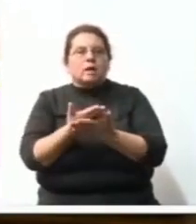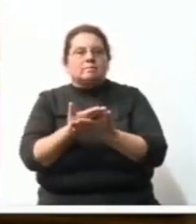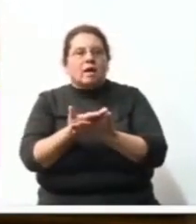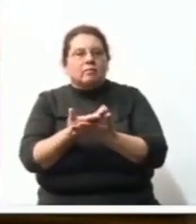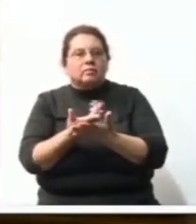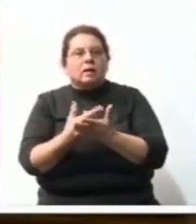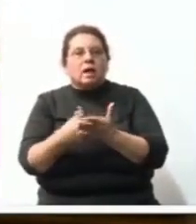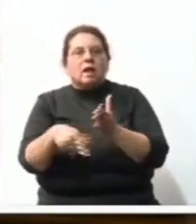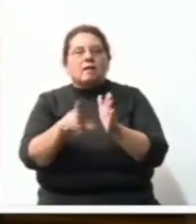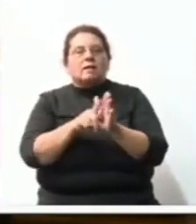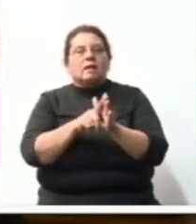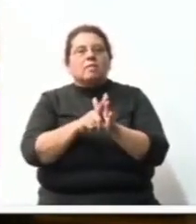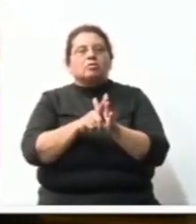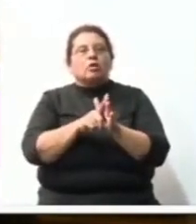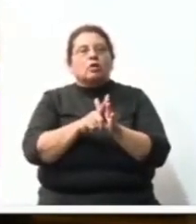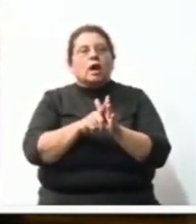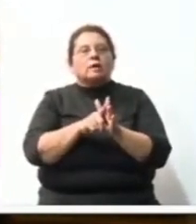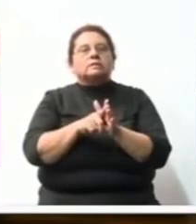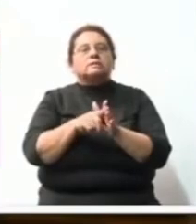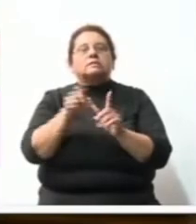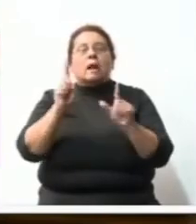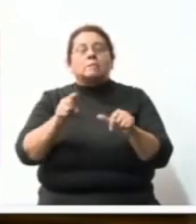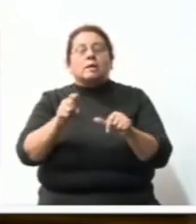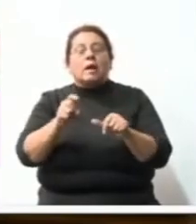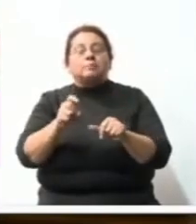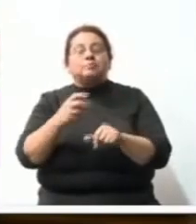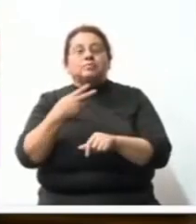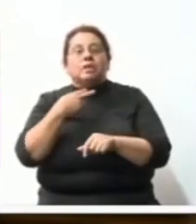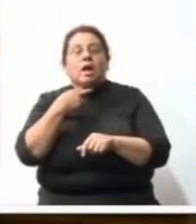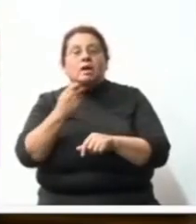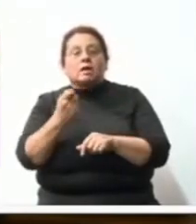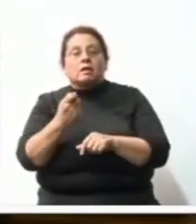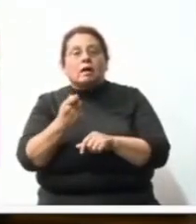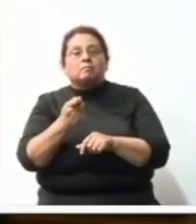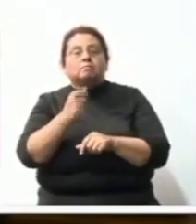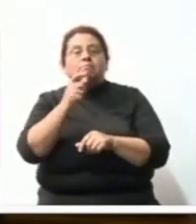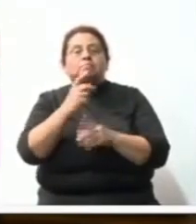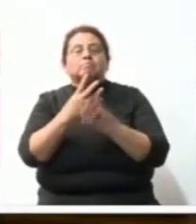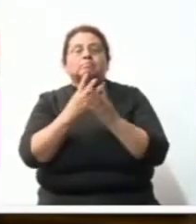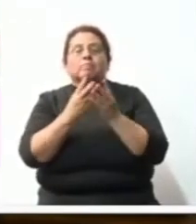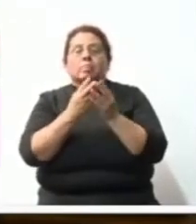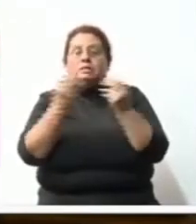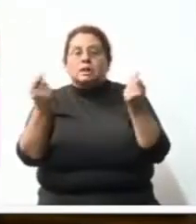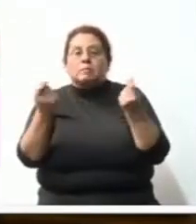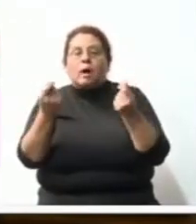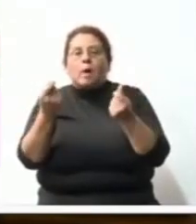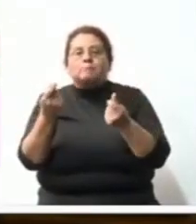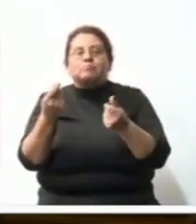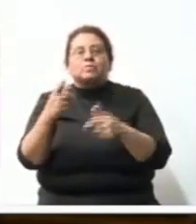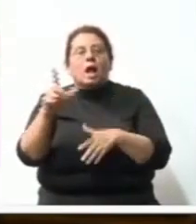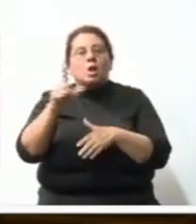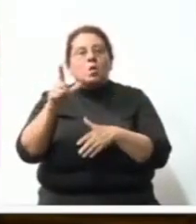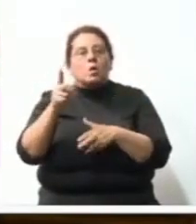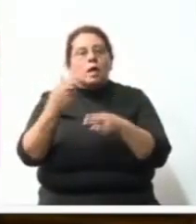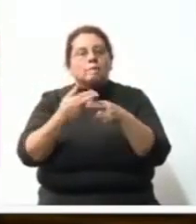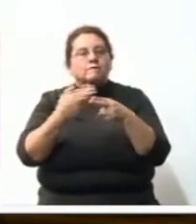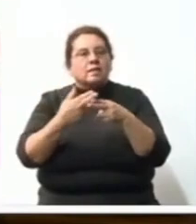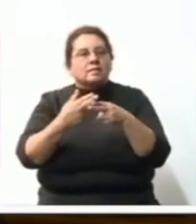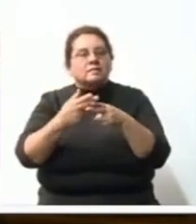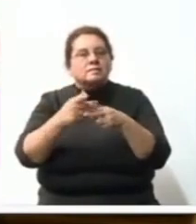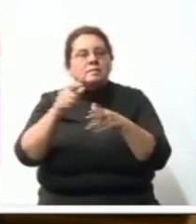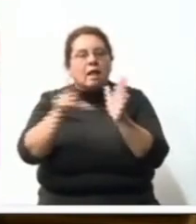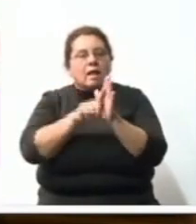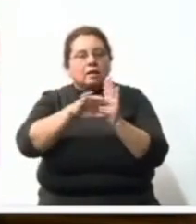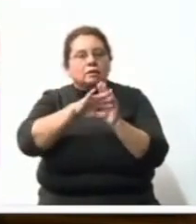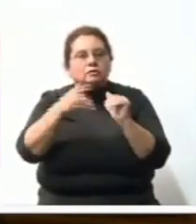de hija de desaparecidos por el agravio que significó el acto que se realizó este lunes que lejos